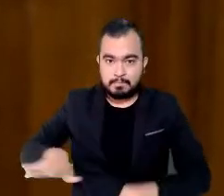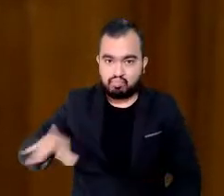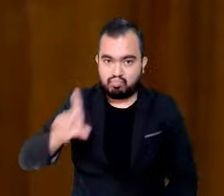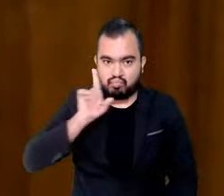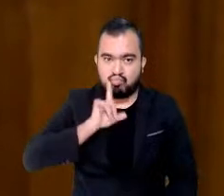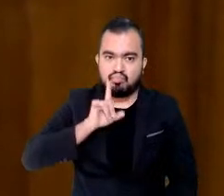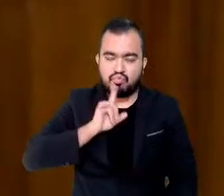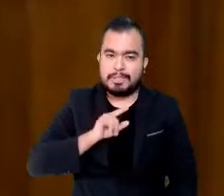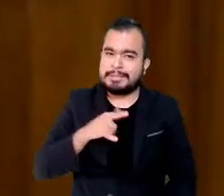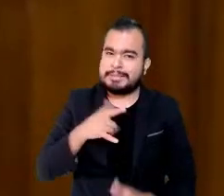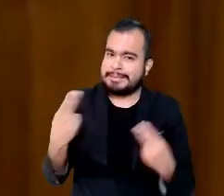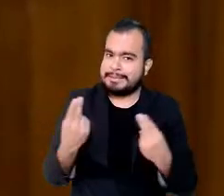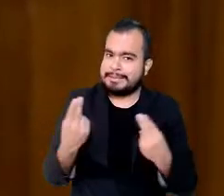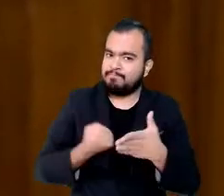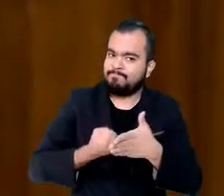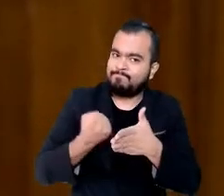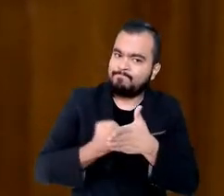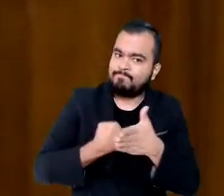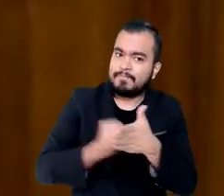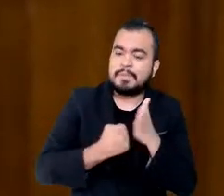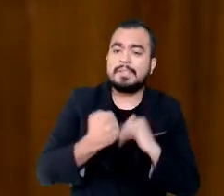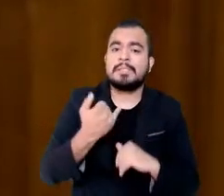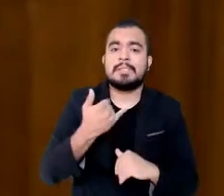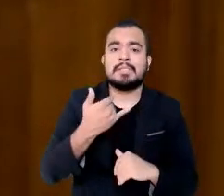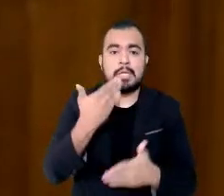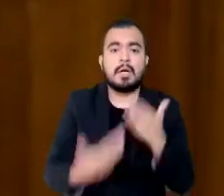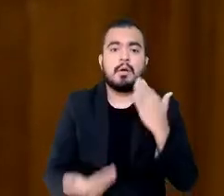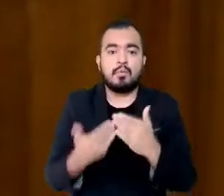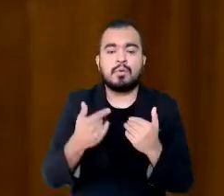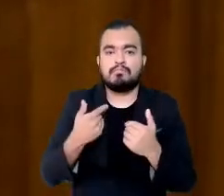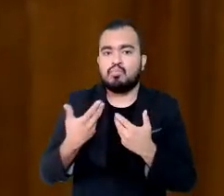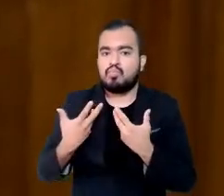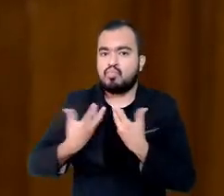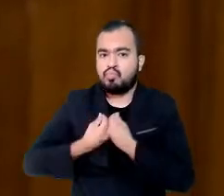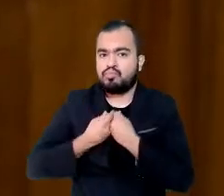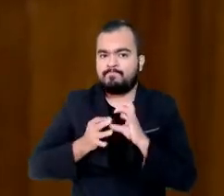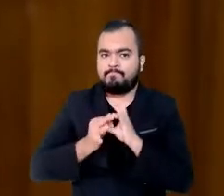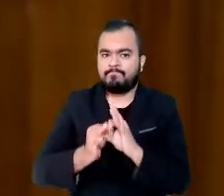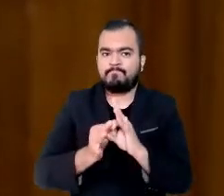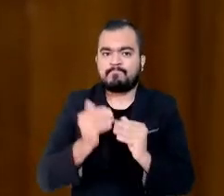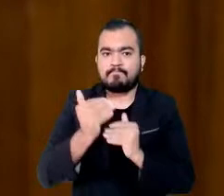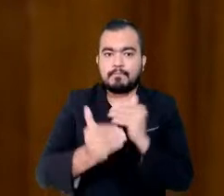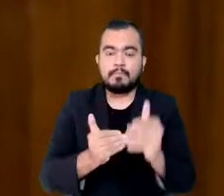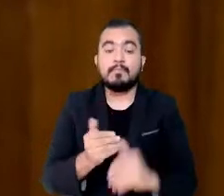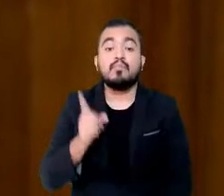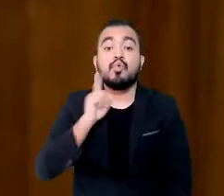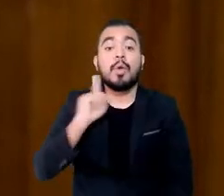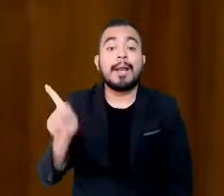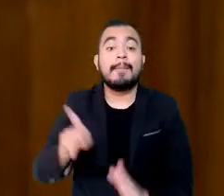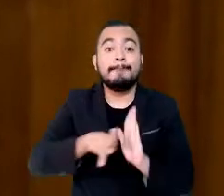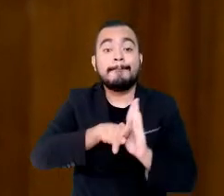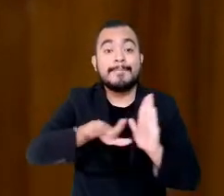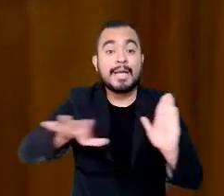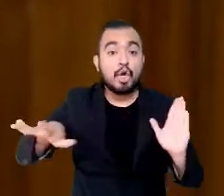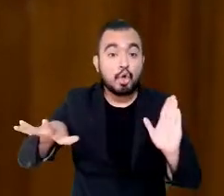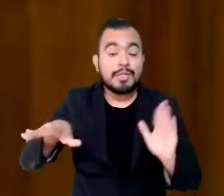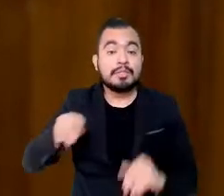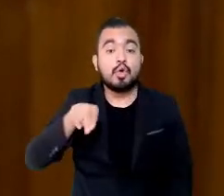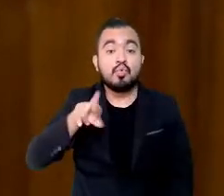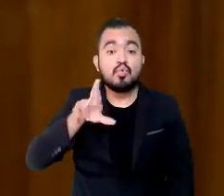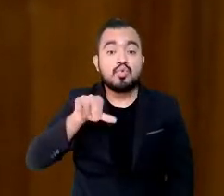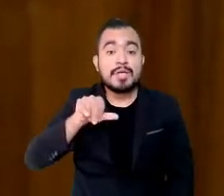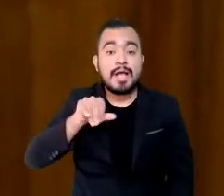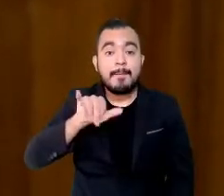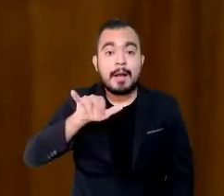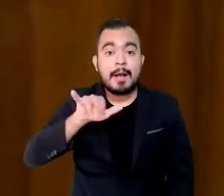porque ahora es nuestro momento, el momento de avanzar juntas. La periodista Nuria Varela habla sobre el hartazgo de